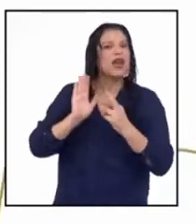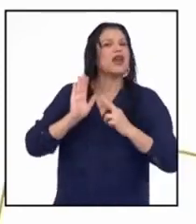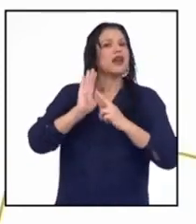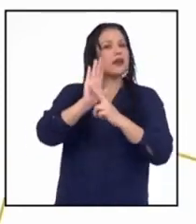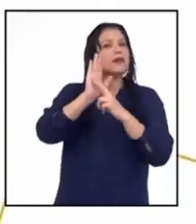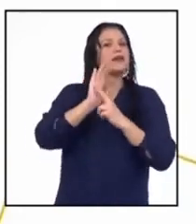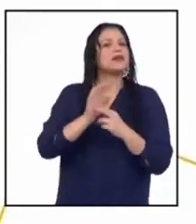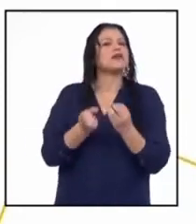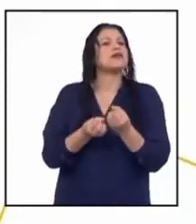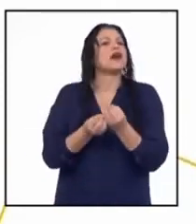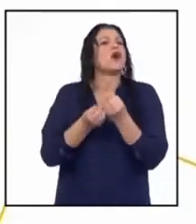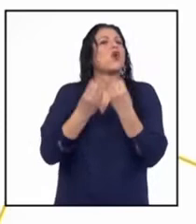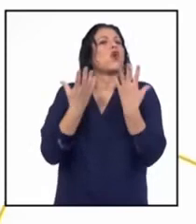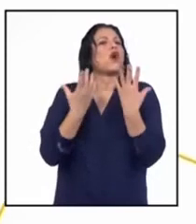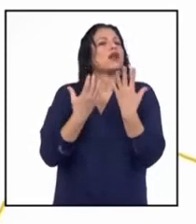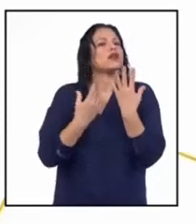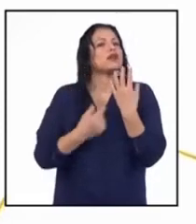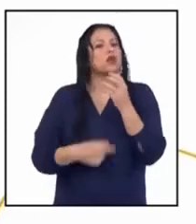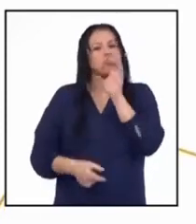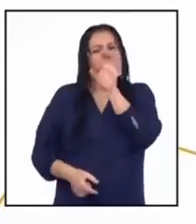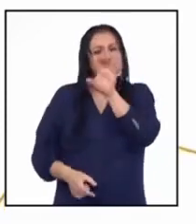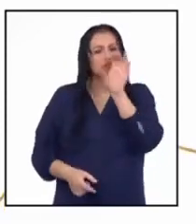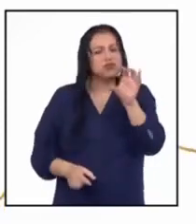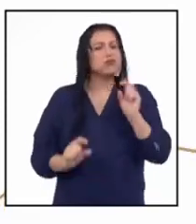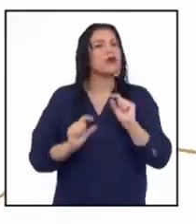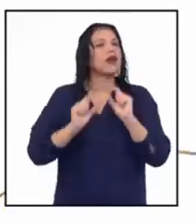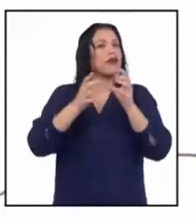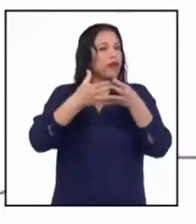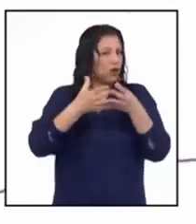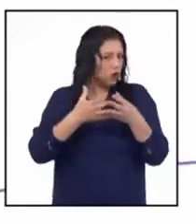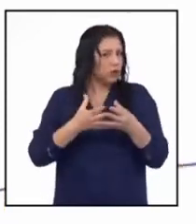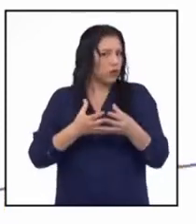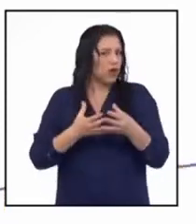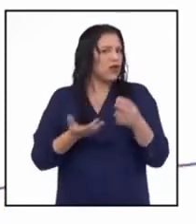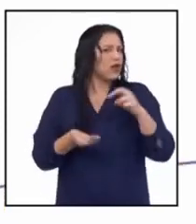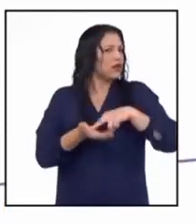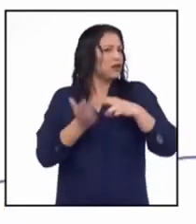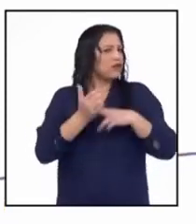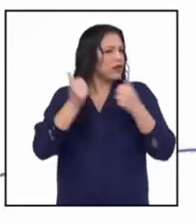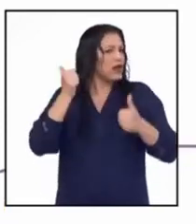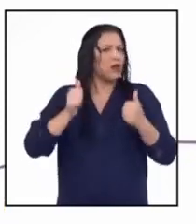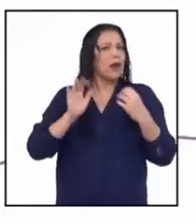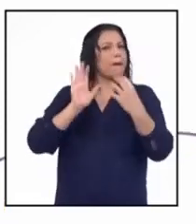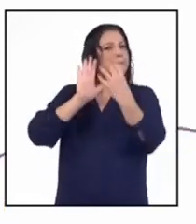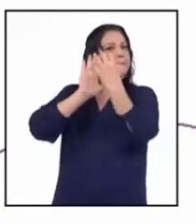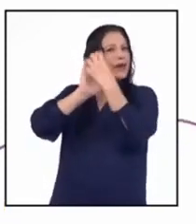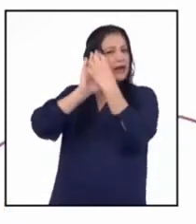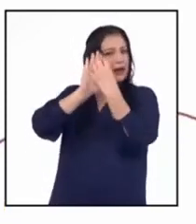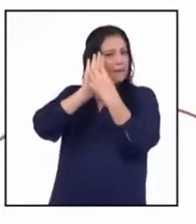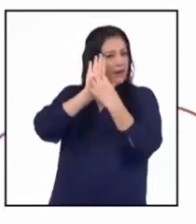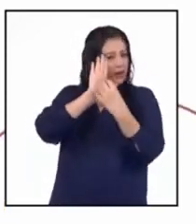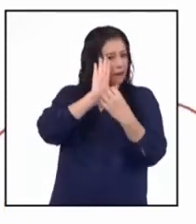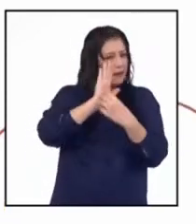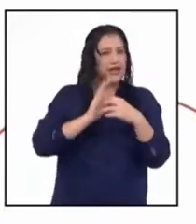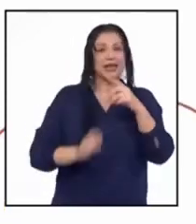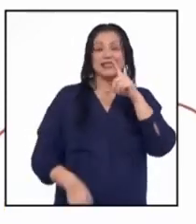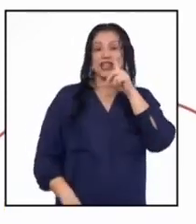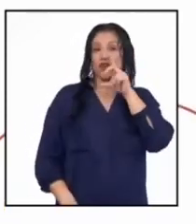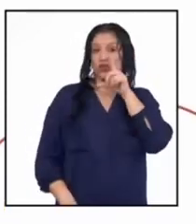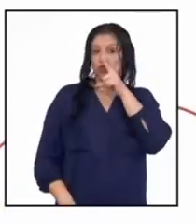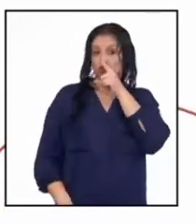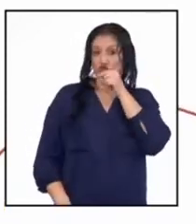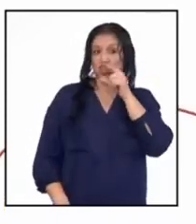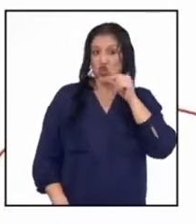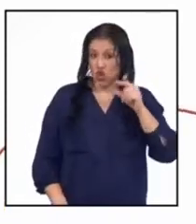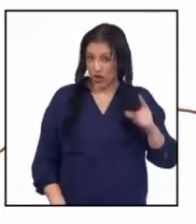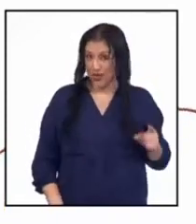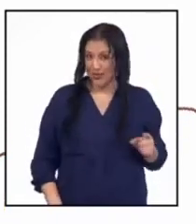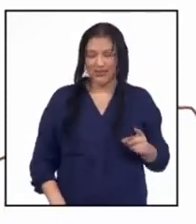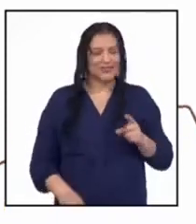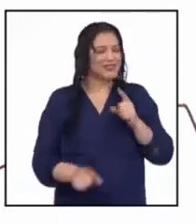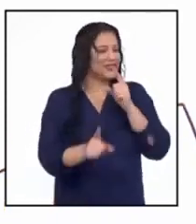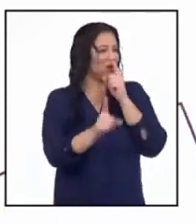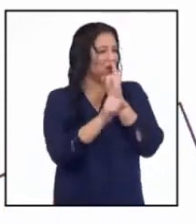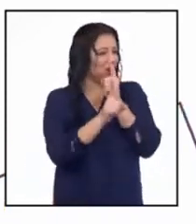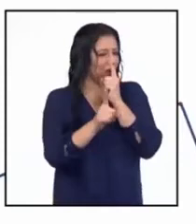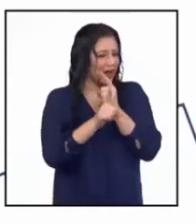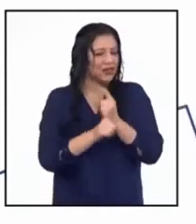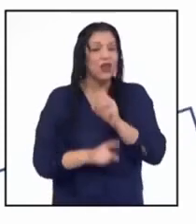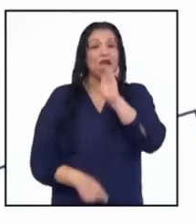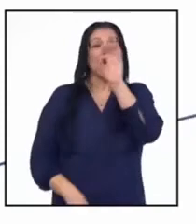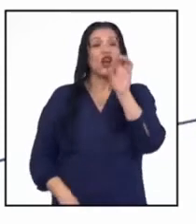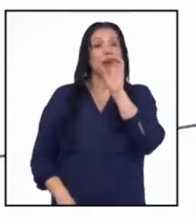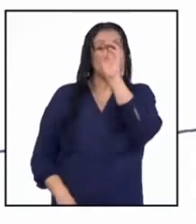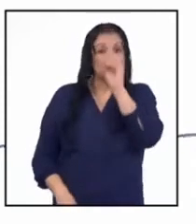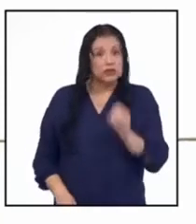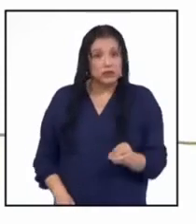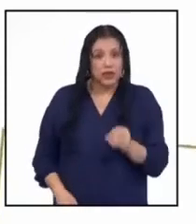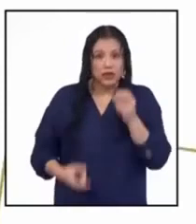o categorías de la variable. En este caso serían las marcas de chocolate, ¿no, profesora? Exactamente. ¿Y los